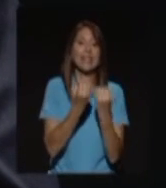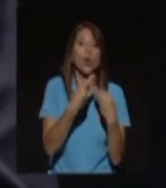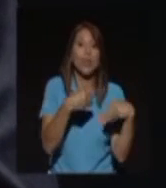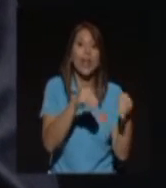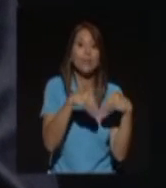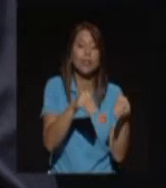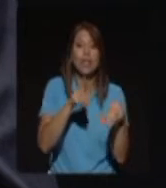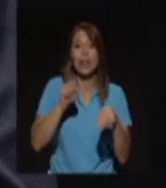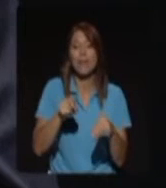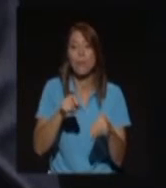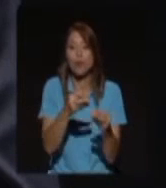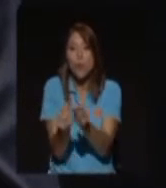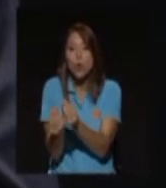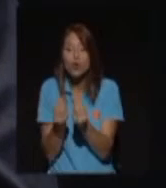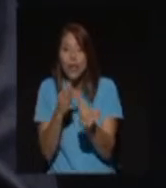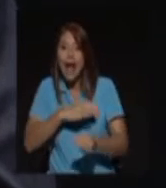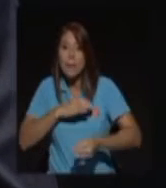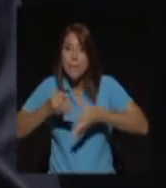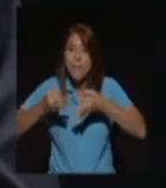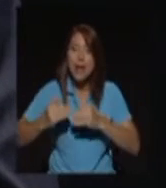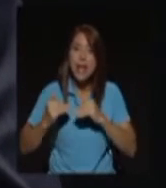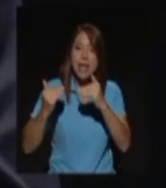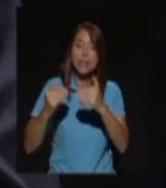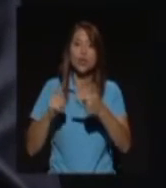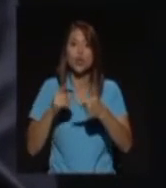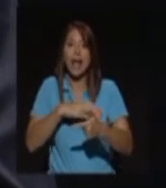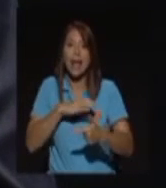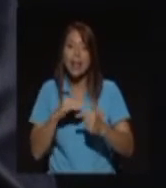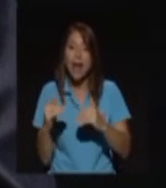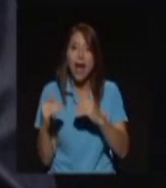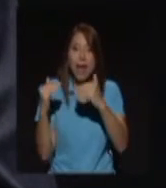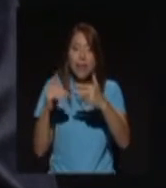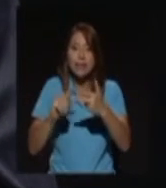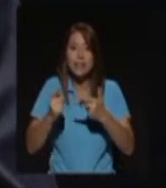producir a calidades y a servicios